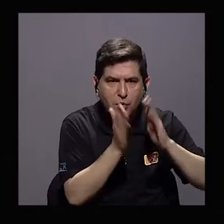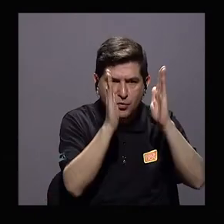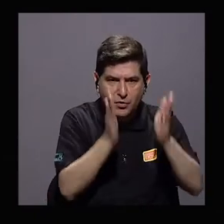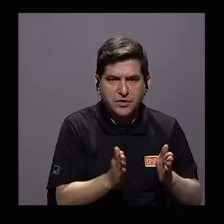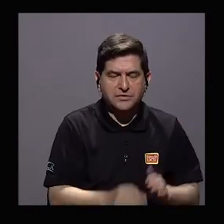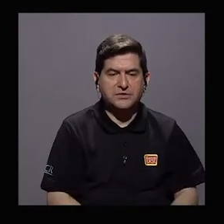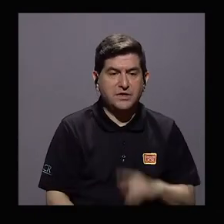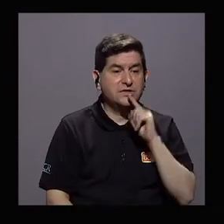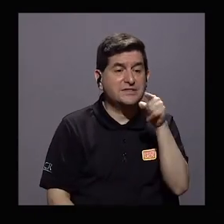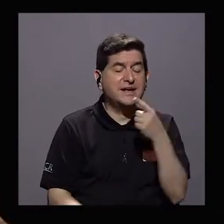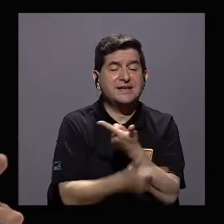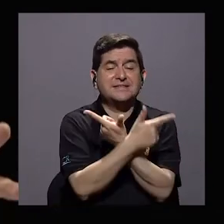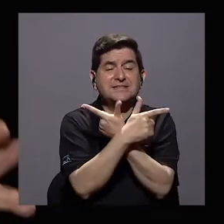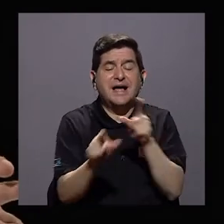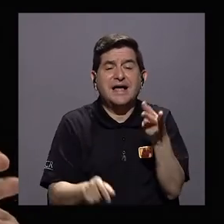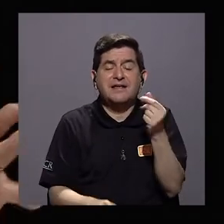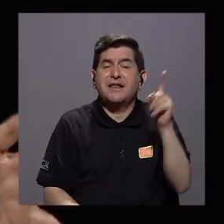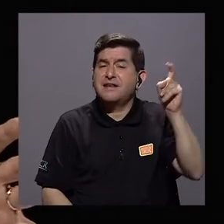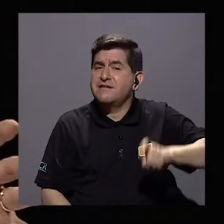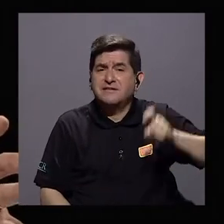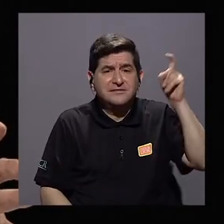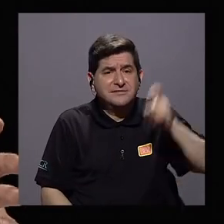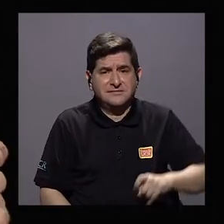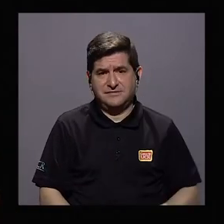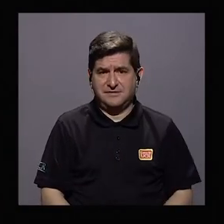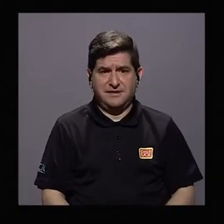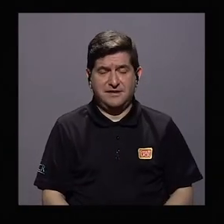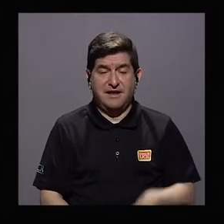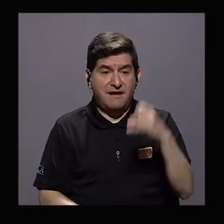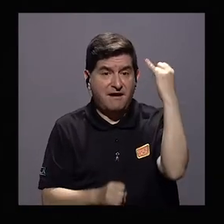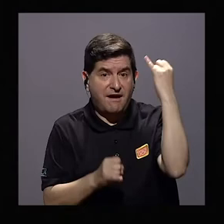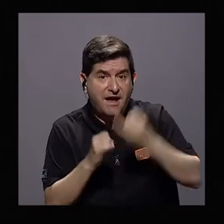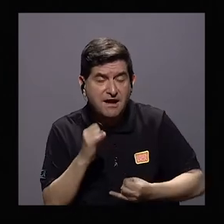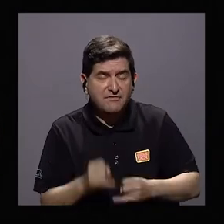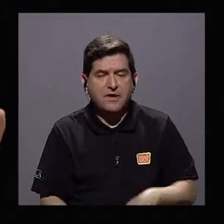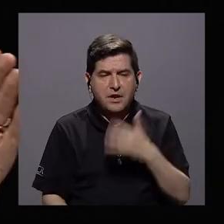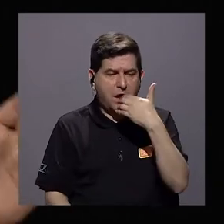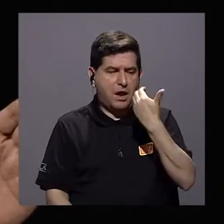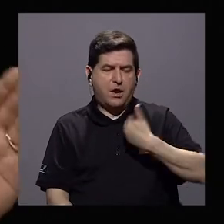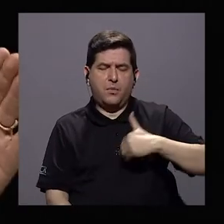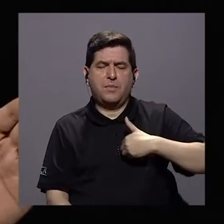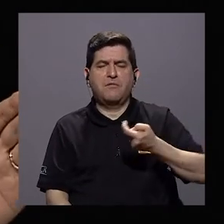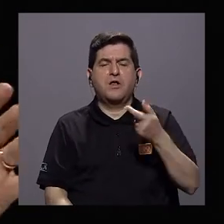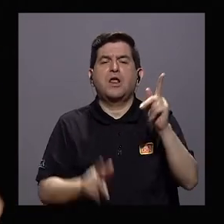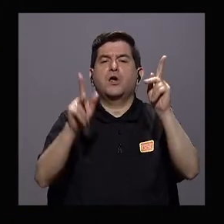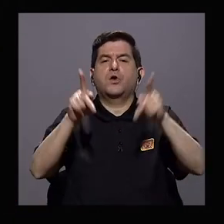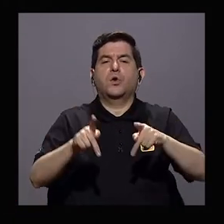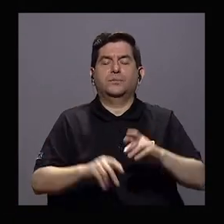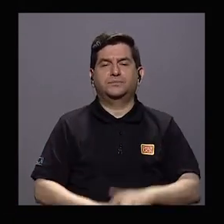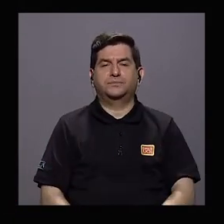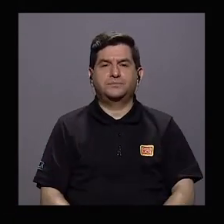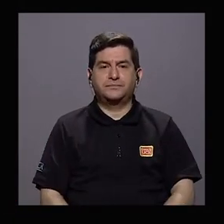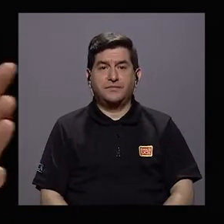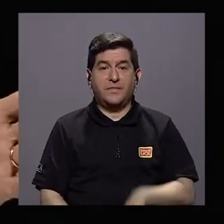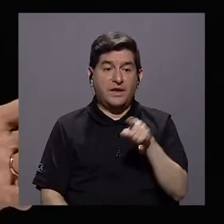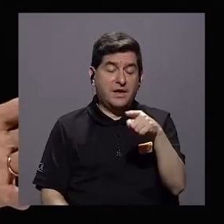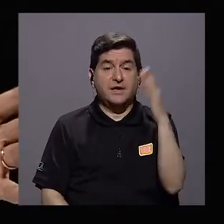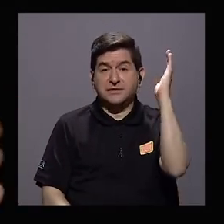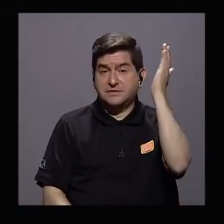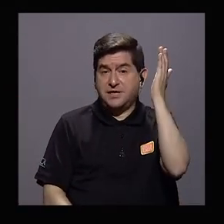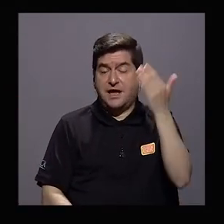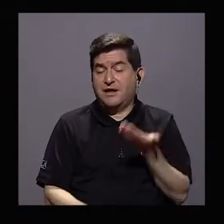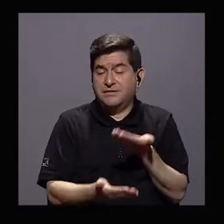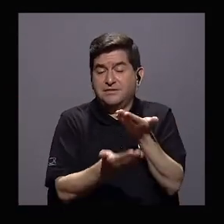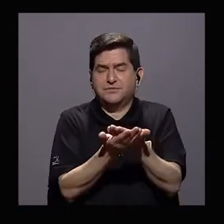han dicho es que esa liberación del precio es tan necesaria porque al final es un privilegio de muy pocos. Y eso es